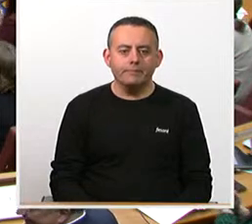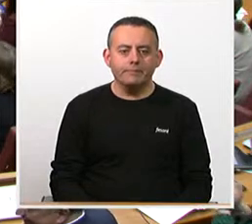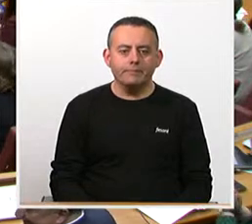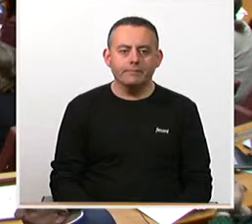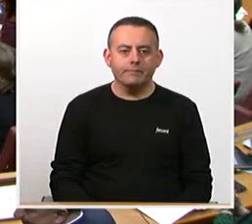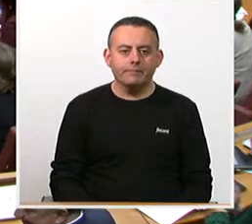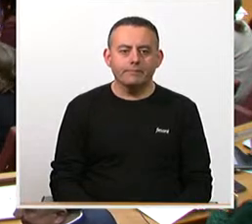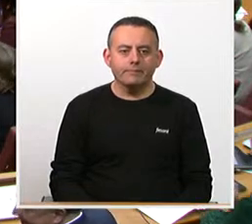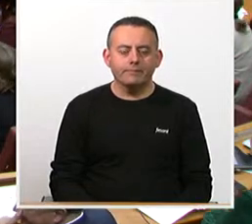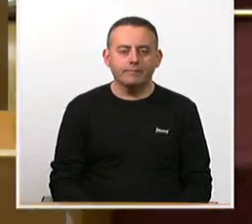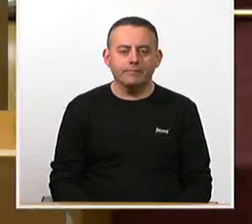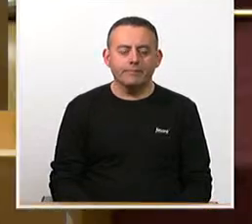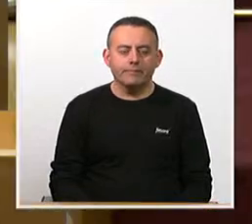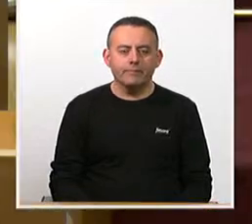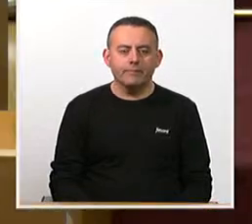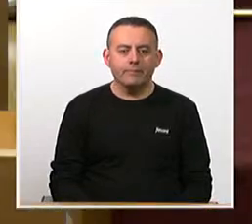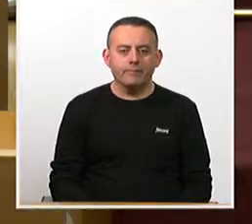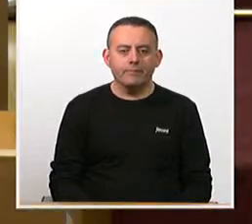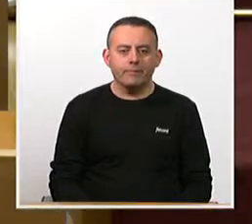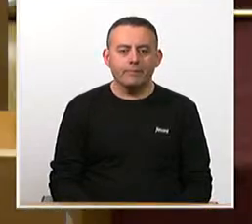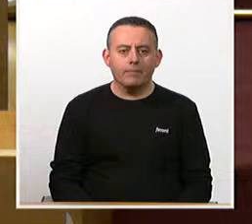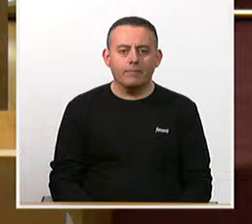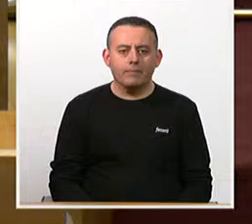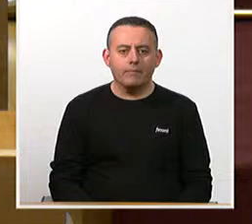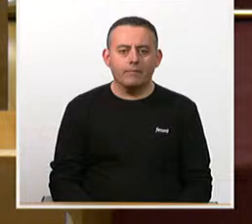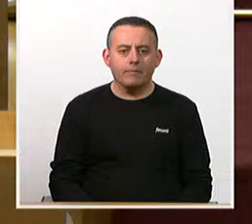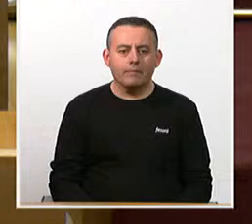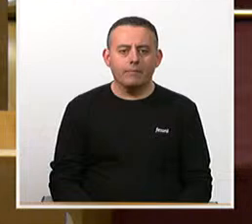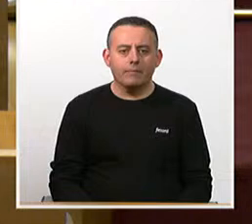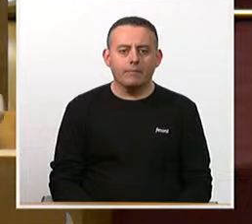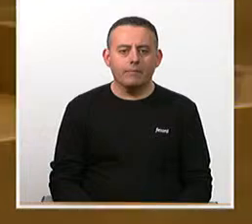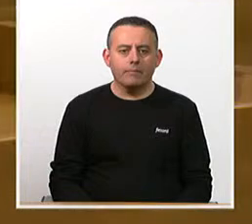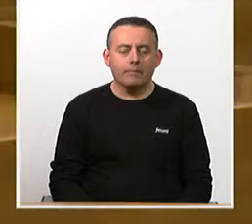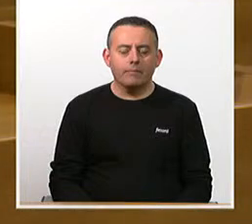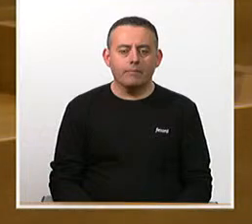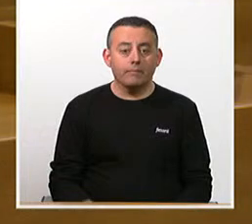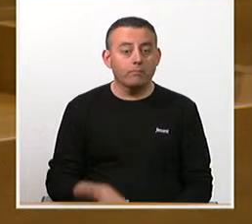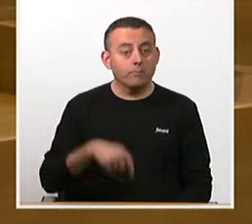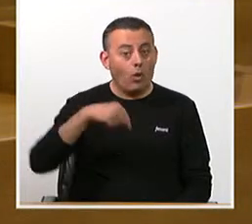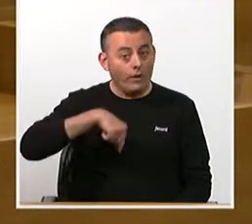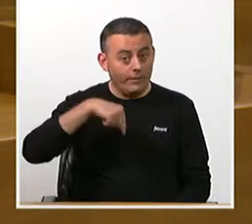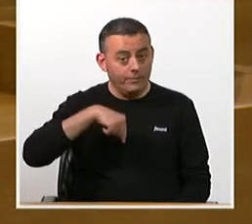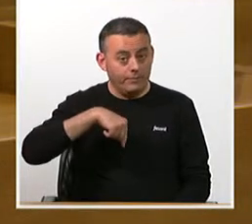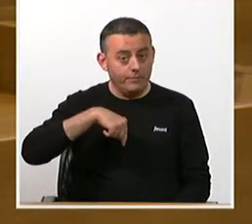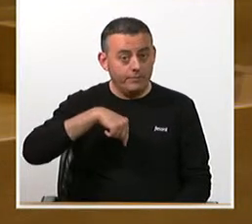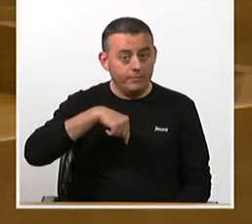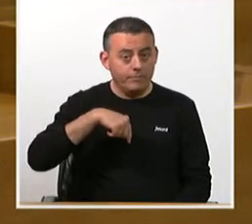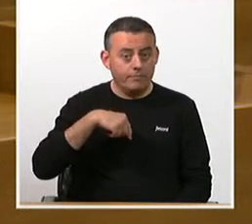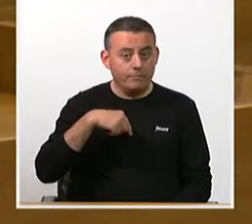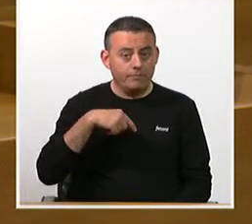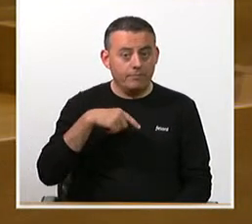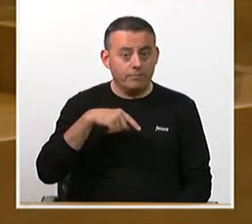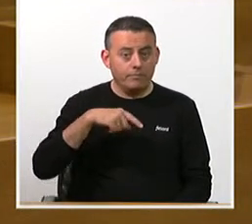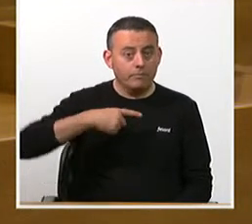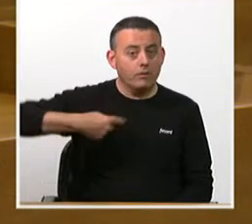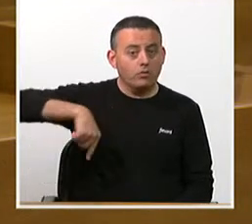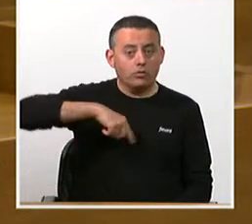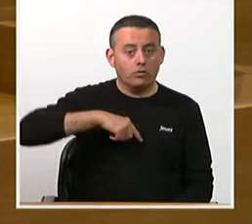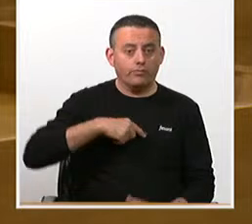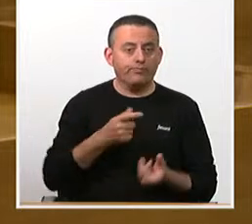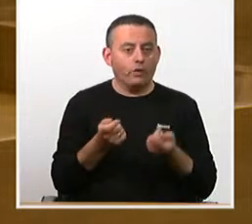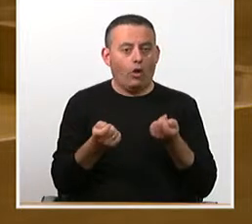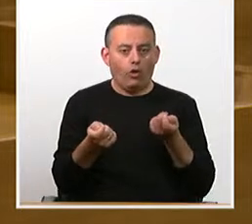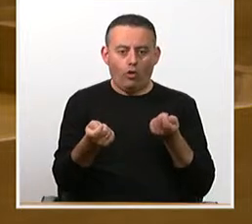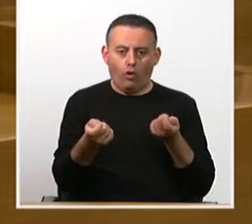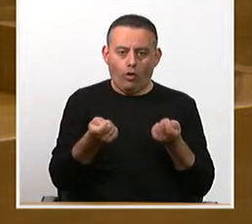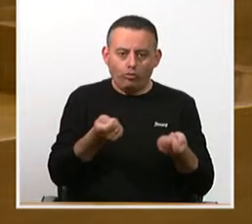necesite hoy señor mazón los socialistas renunciamos a la función de control parlamentario no vamos a